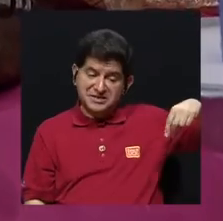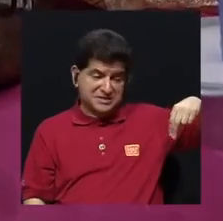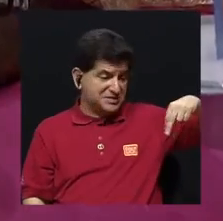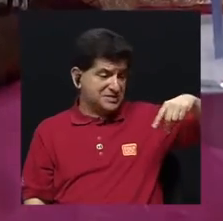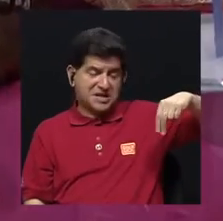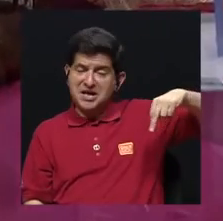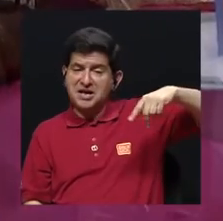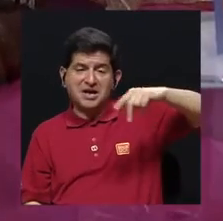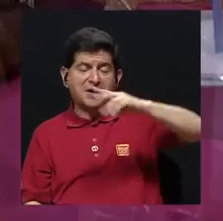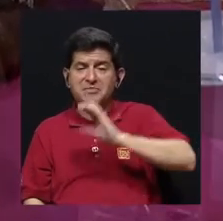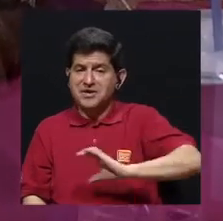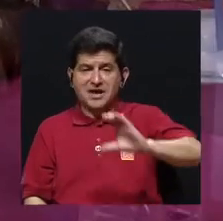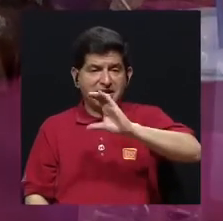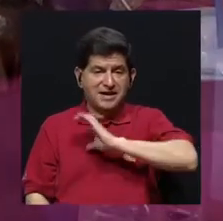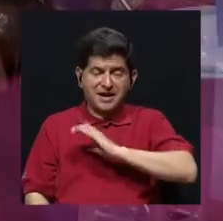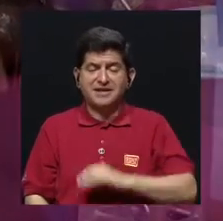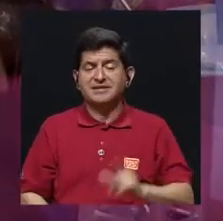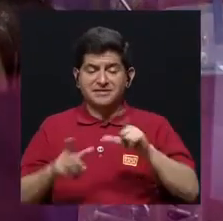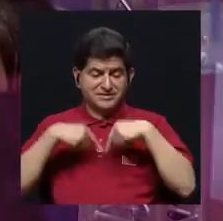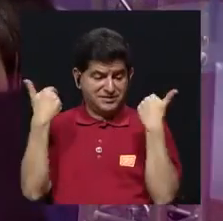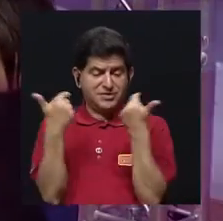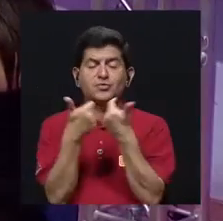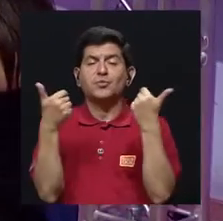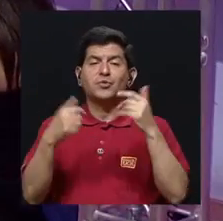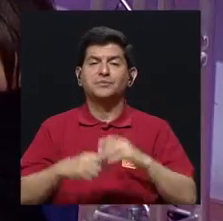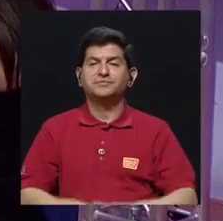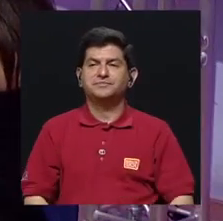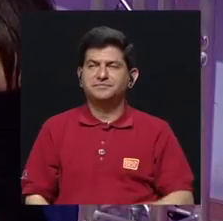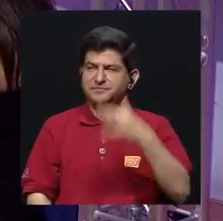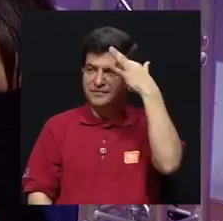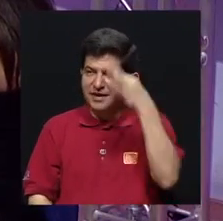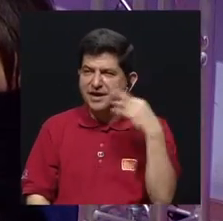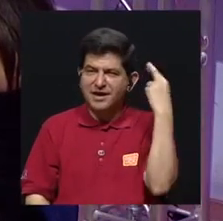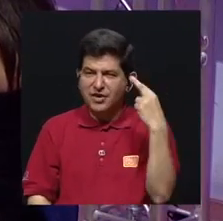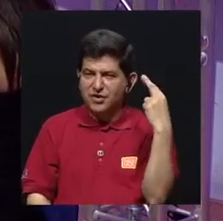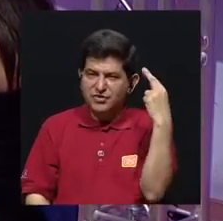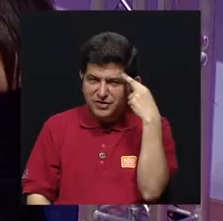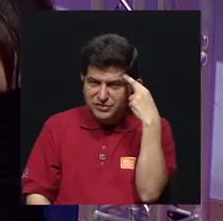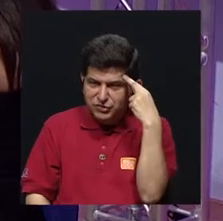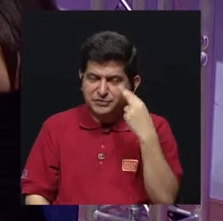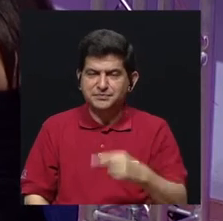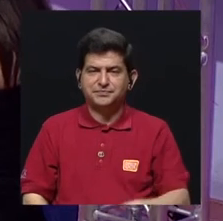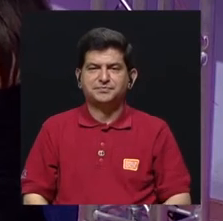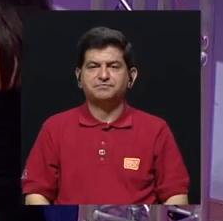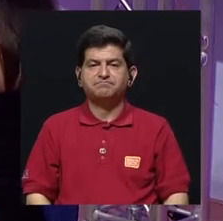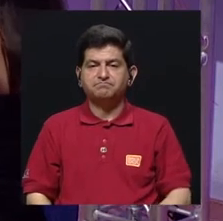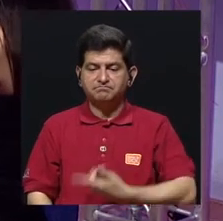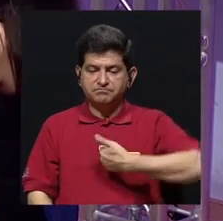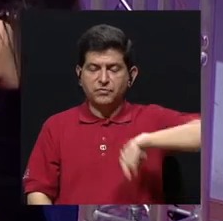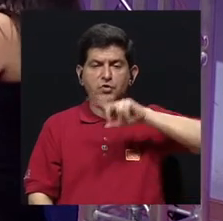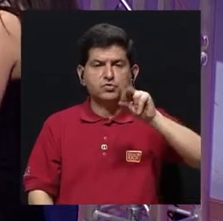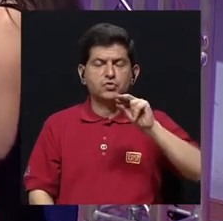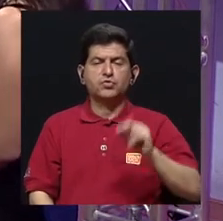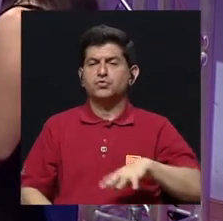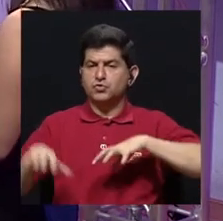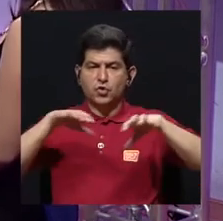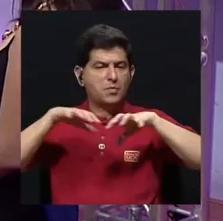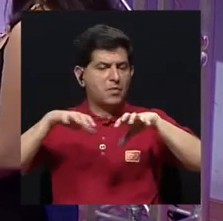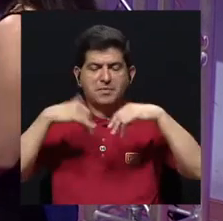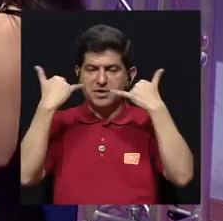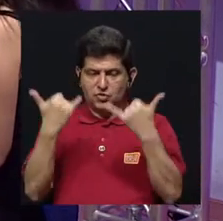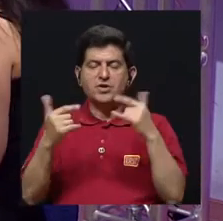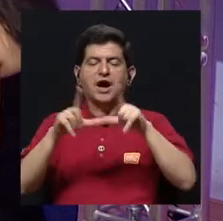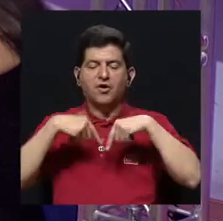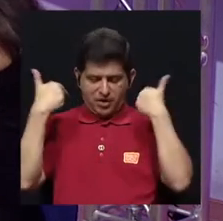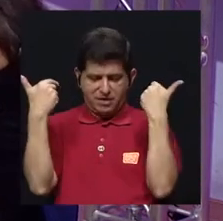creo que a raíz de esto, ¿verdad?, es que dejamos de ser un movimiento y se convierte propiamente en una colectiva. ¿Y cuáles fueron las acciones que empezaron